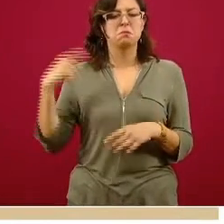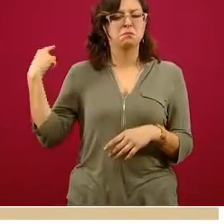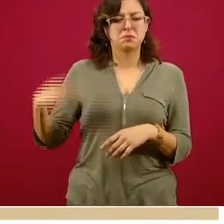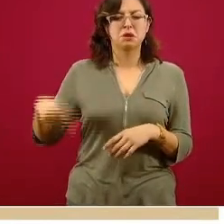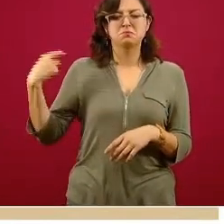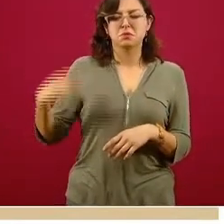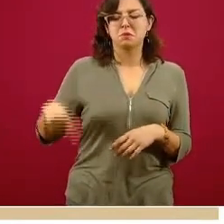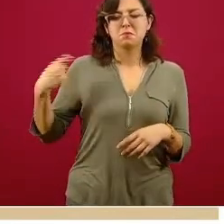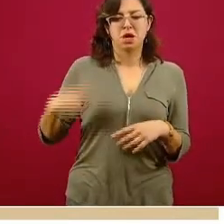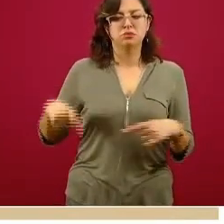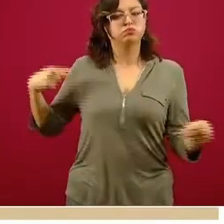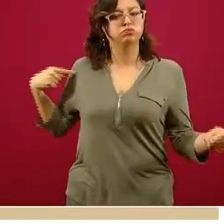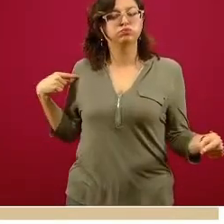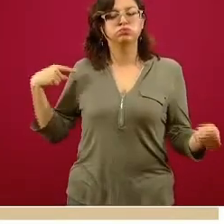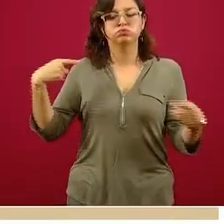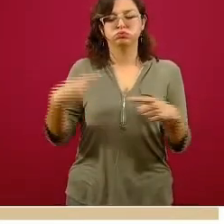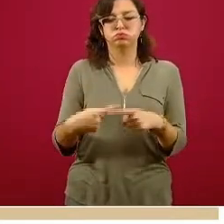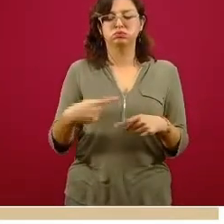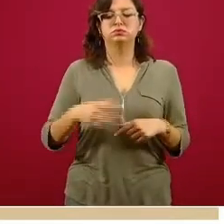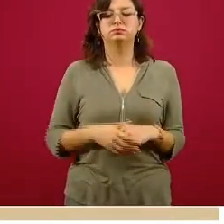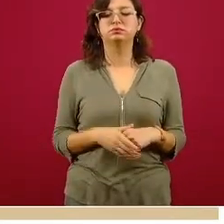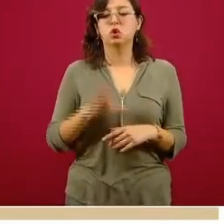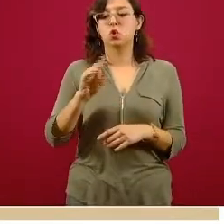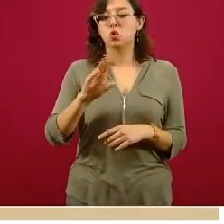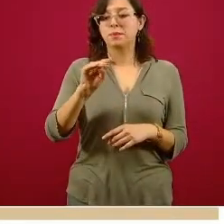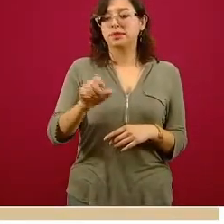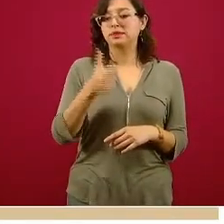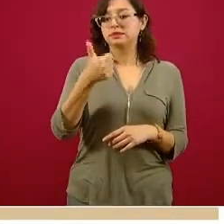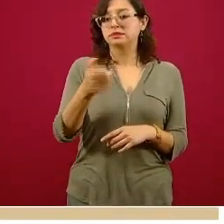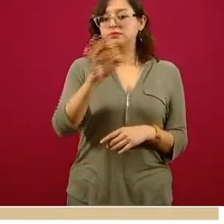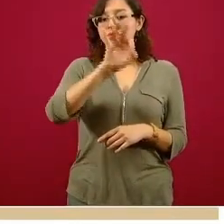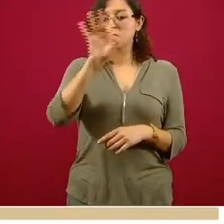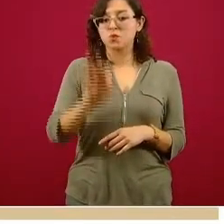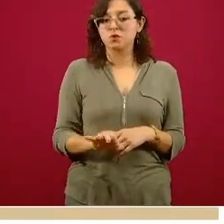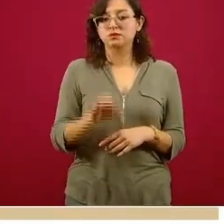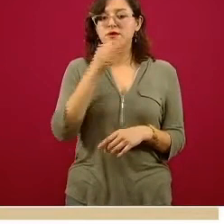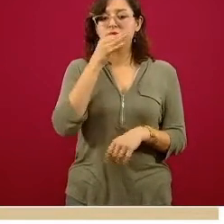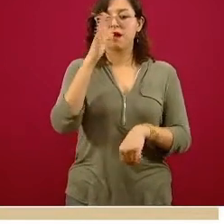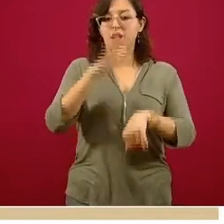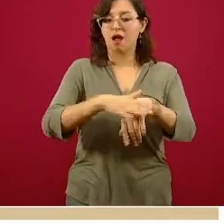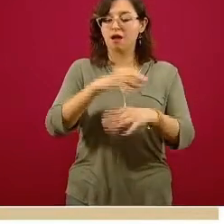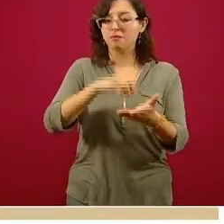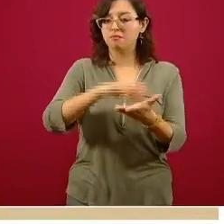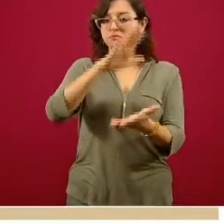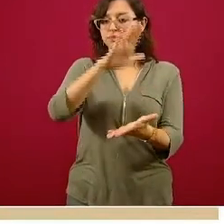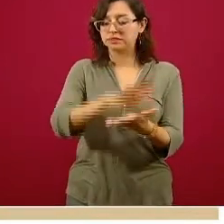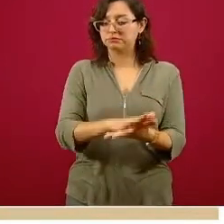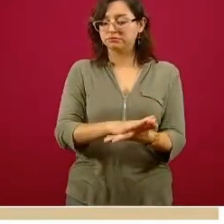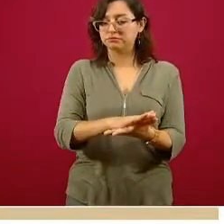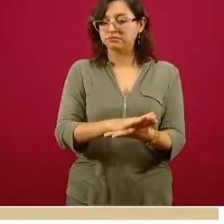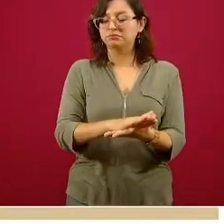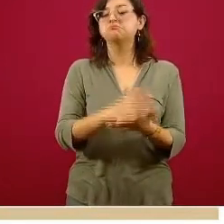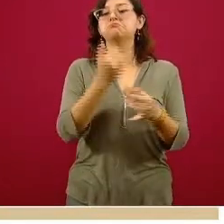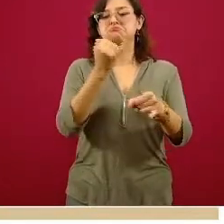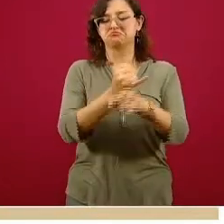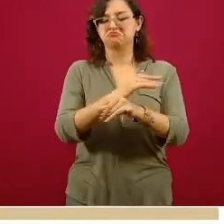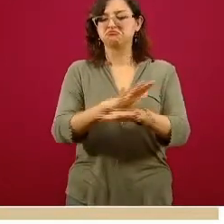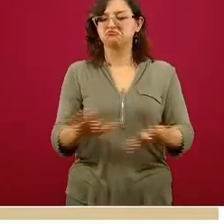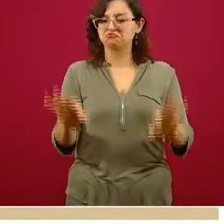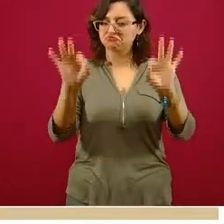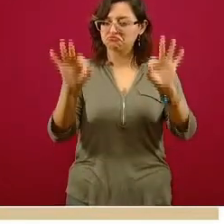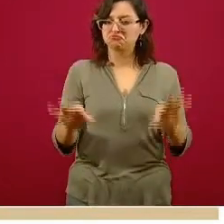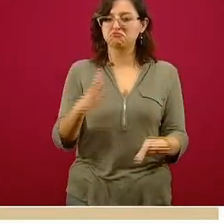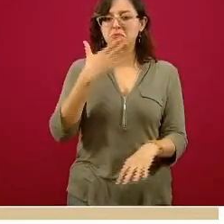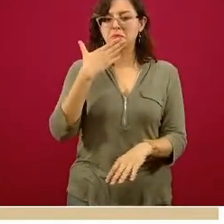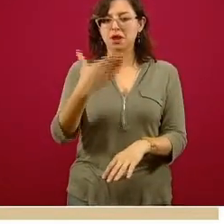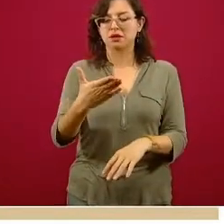últimas semanas. 96% fue la tasa de notificación, lo cual nos da buena información para poder analizar. Si vemos